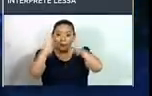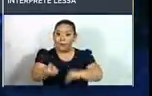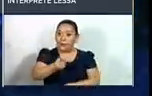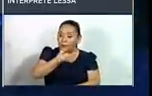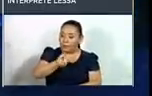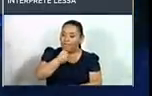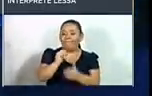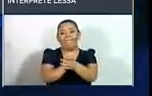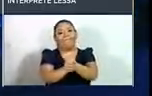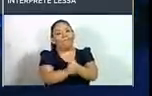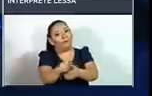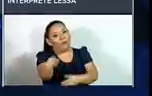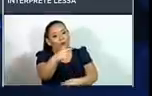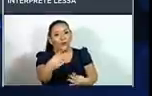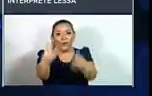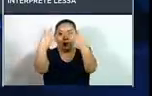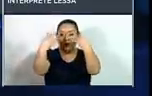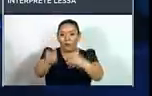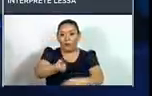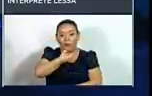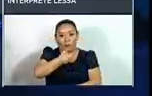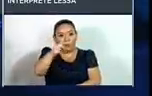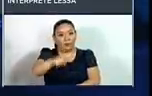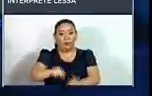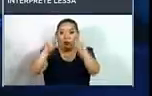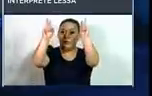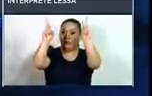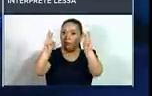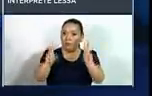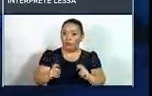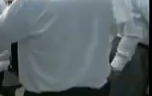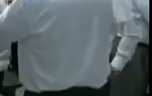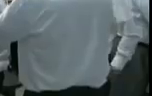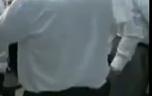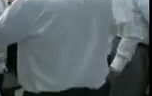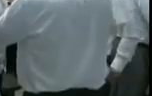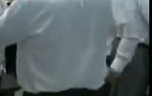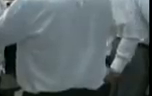¡Qué gusto informarlos! Vamos a iniciar con nuestros titulares. Bienvenidos.